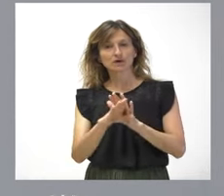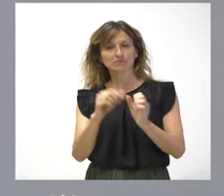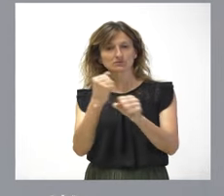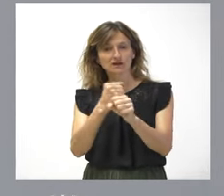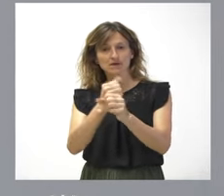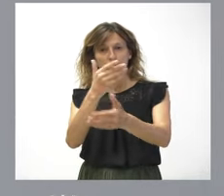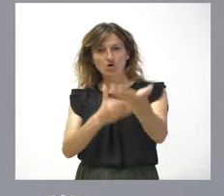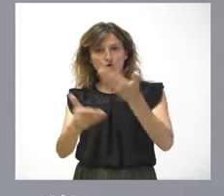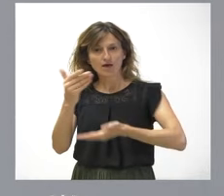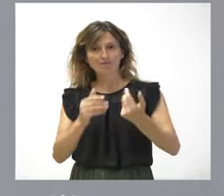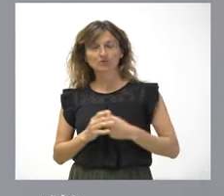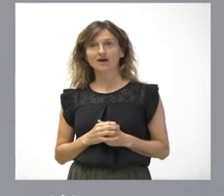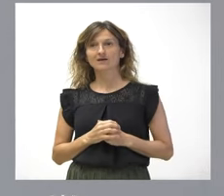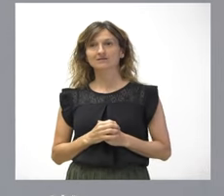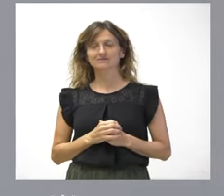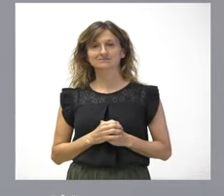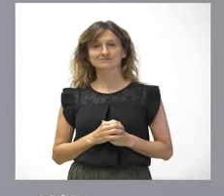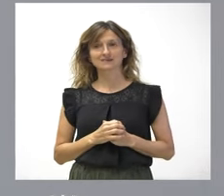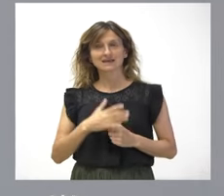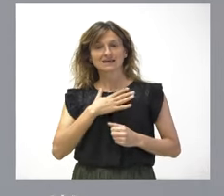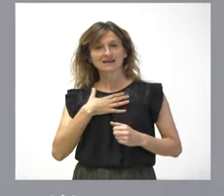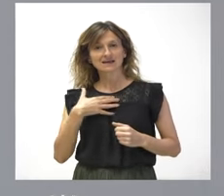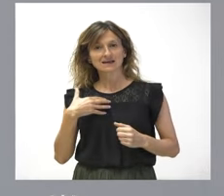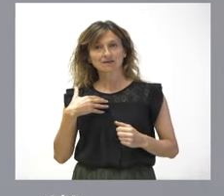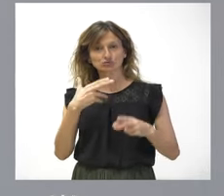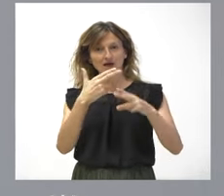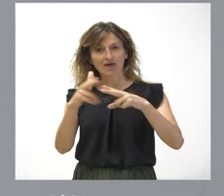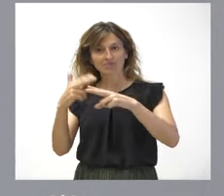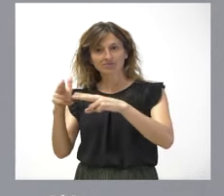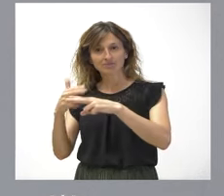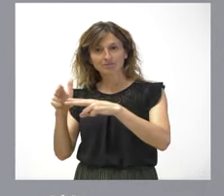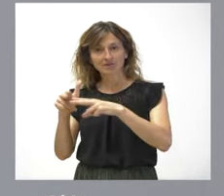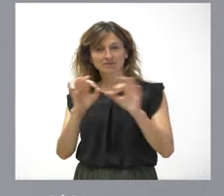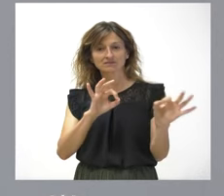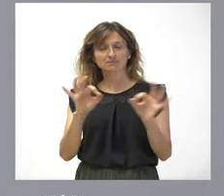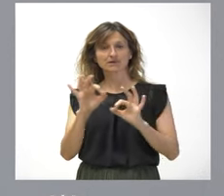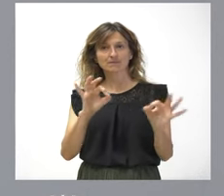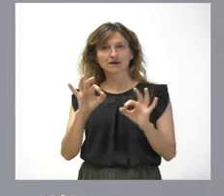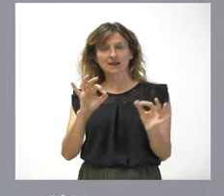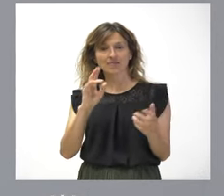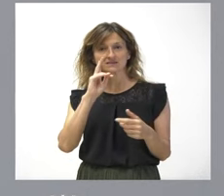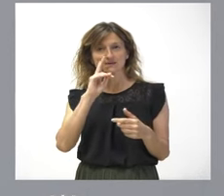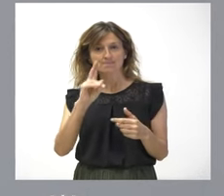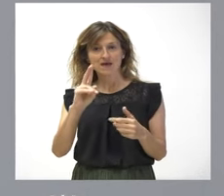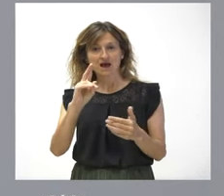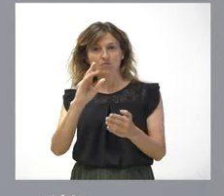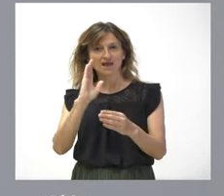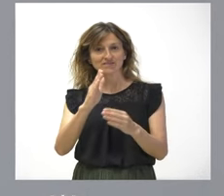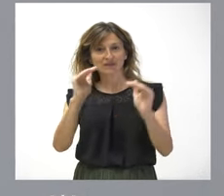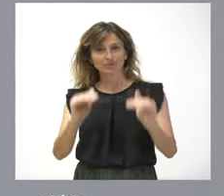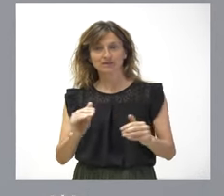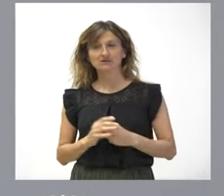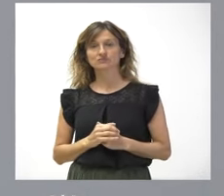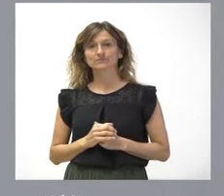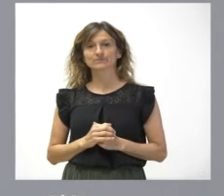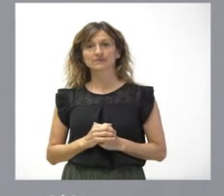colaboración para que el conjunto de las actividades que tenemos previstas pues se vean afectadas lo menos posible lo mejor siempre es